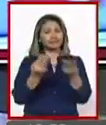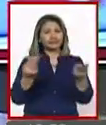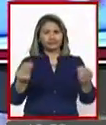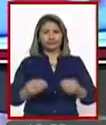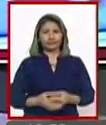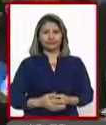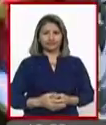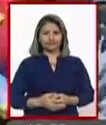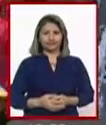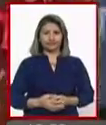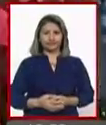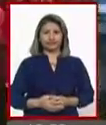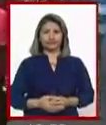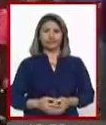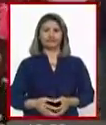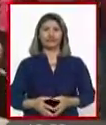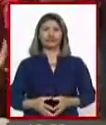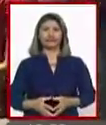productos.